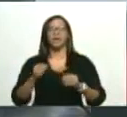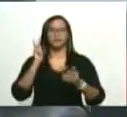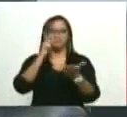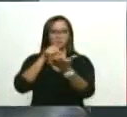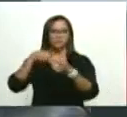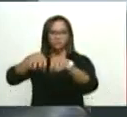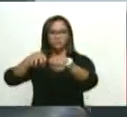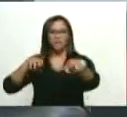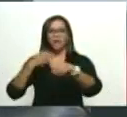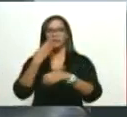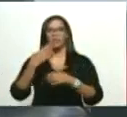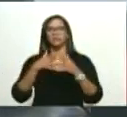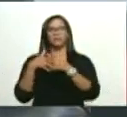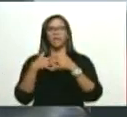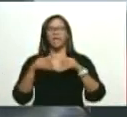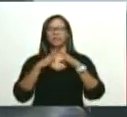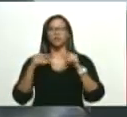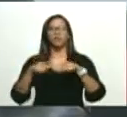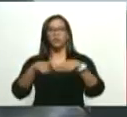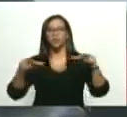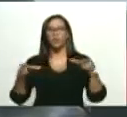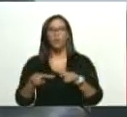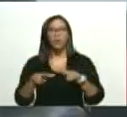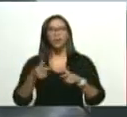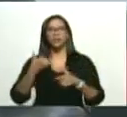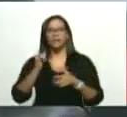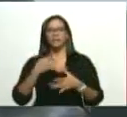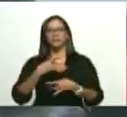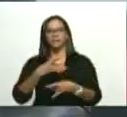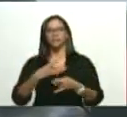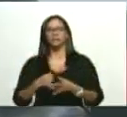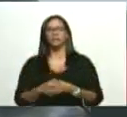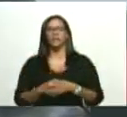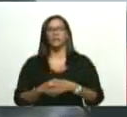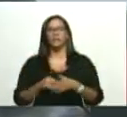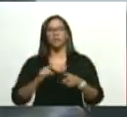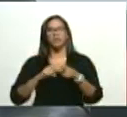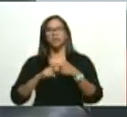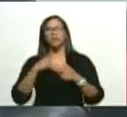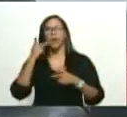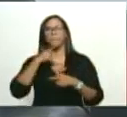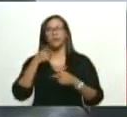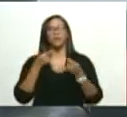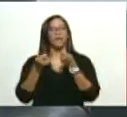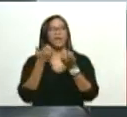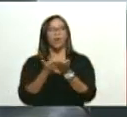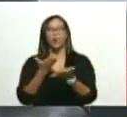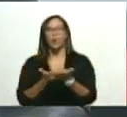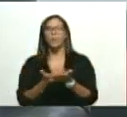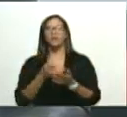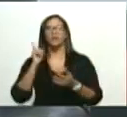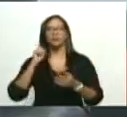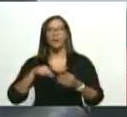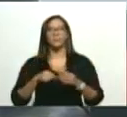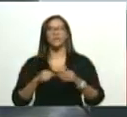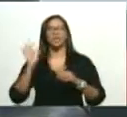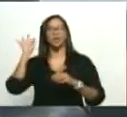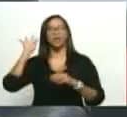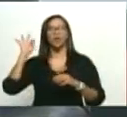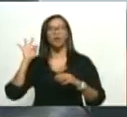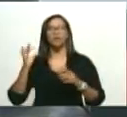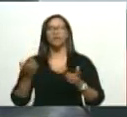al imperialismo en todas las frentes en las que ella se manifiesta, ¿no? Entonces, tanto en las políticas económicas como también en las formas como